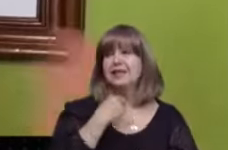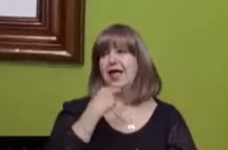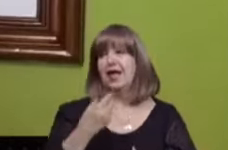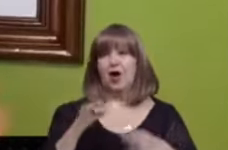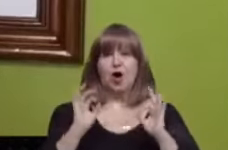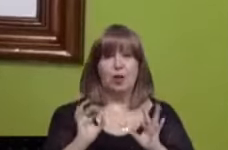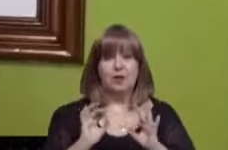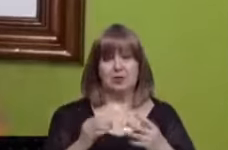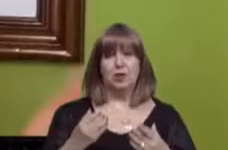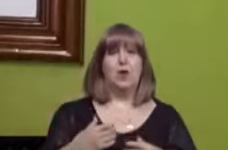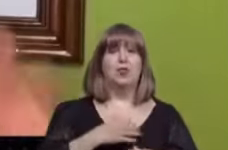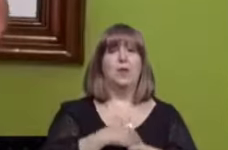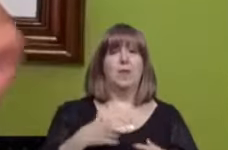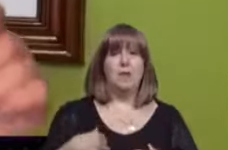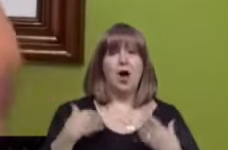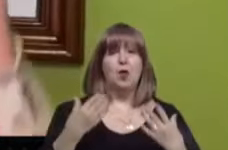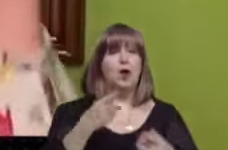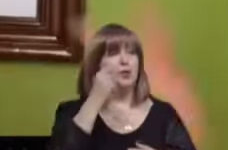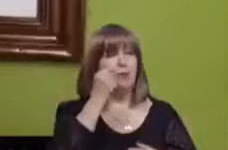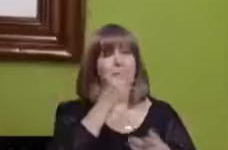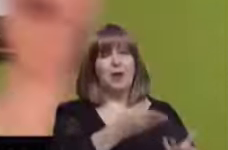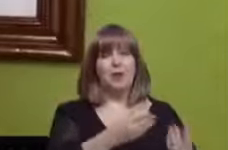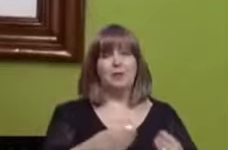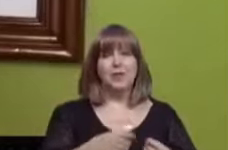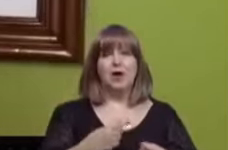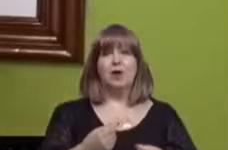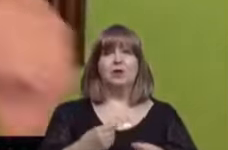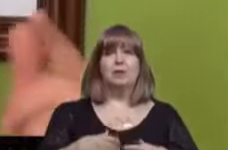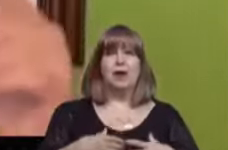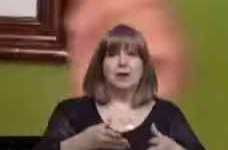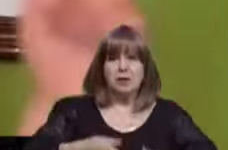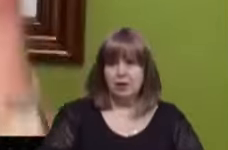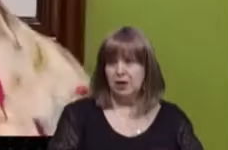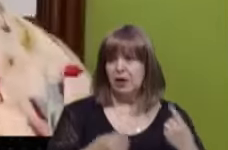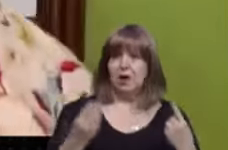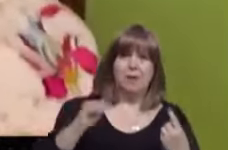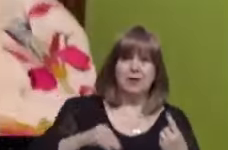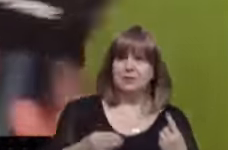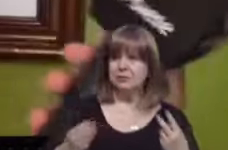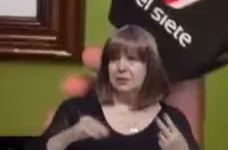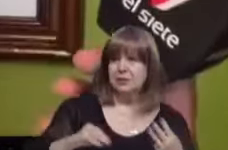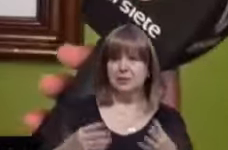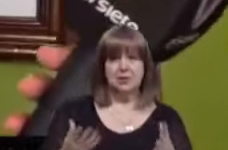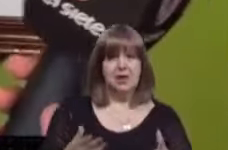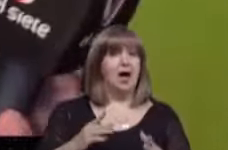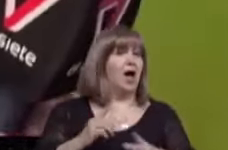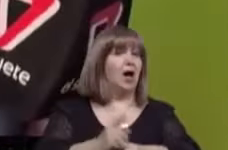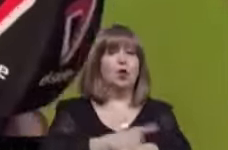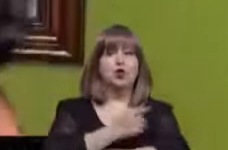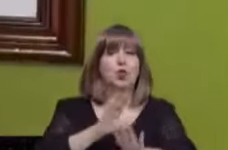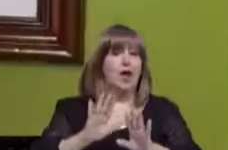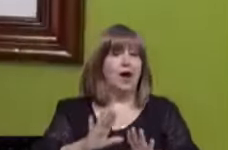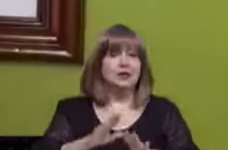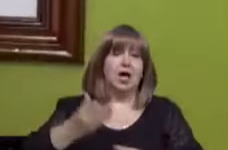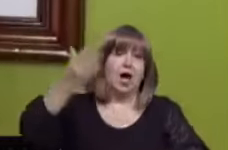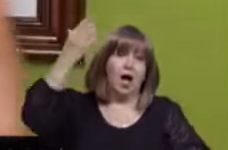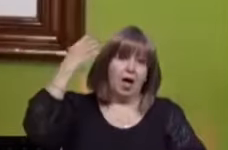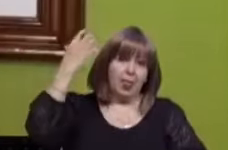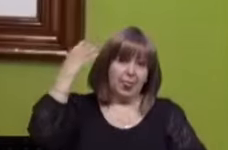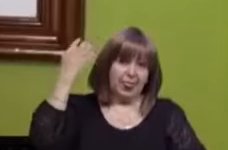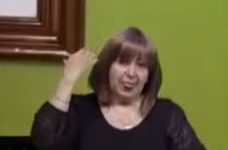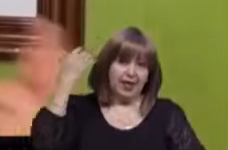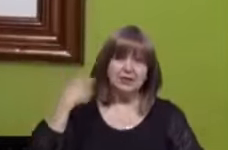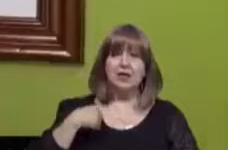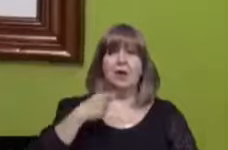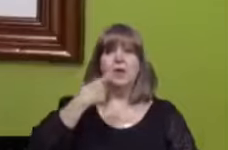completan. ¿Cuándo vas a ser mamá? ¿Y cuándo vas a tener otro hijo, no solo uno, sino otro? Te casaste y ya te preguntaban cuándo venía uno. Claro. ¿Cuándo